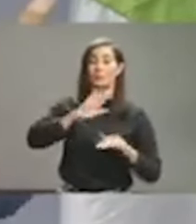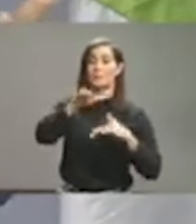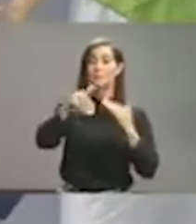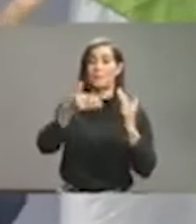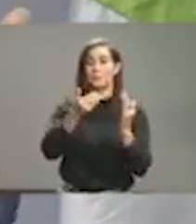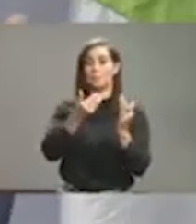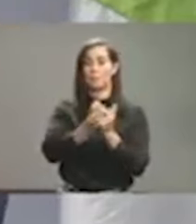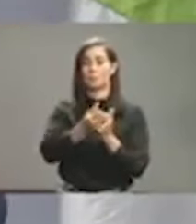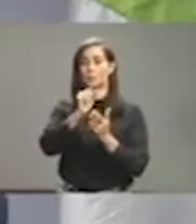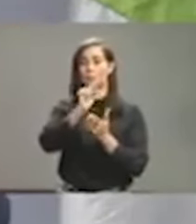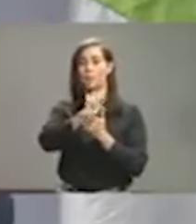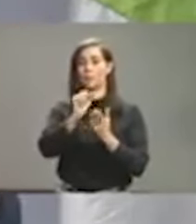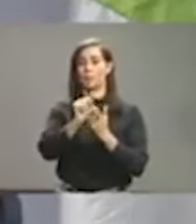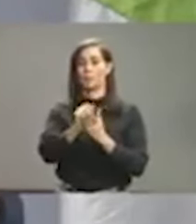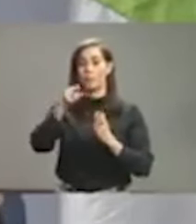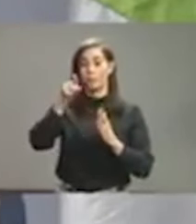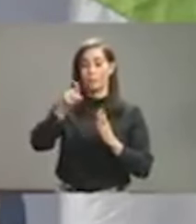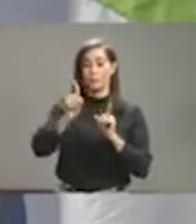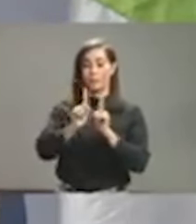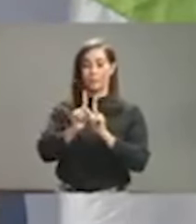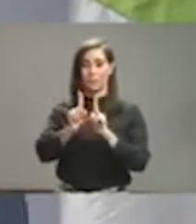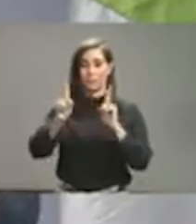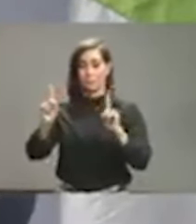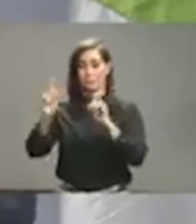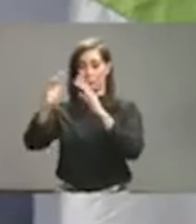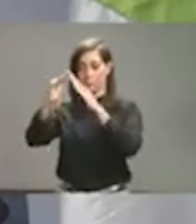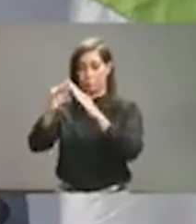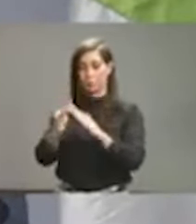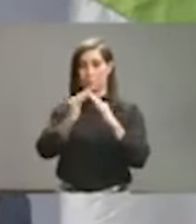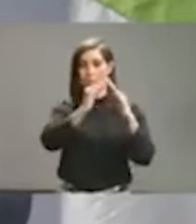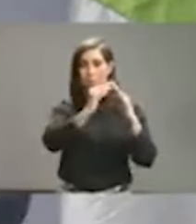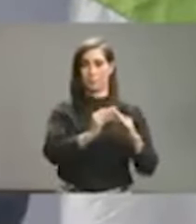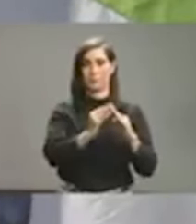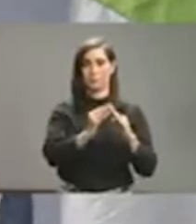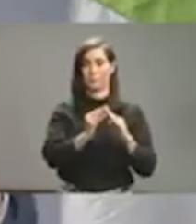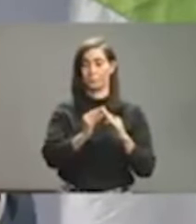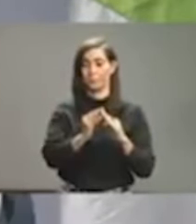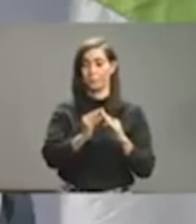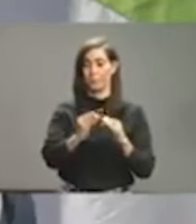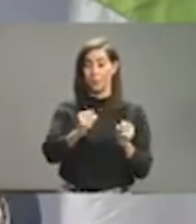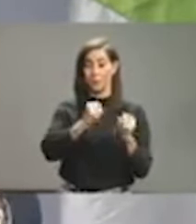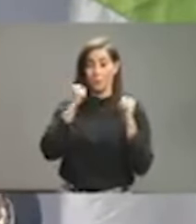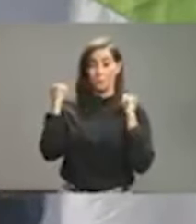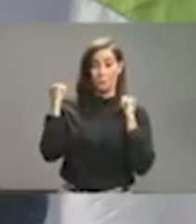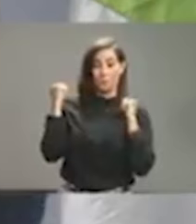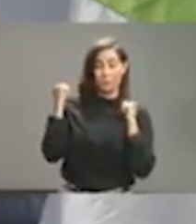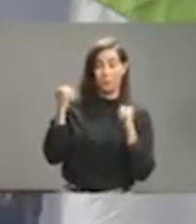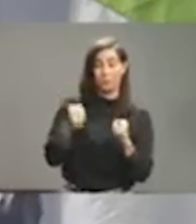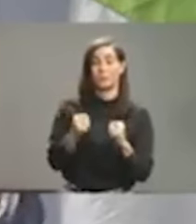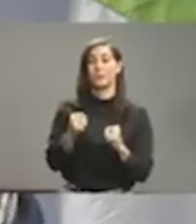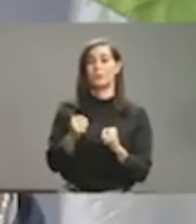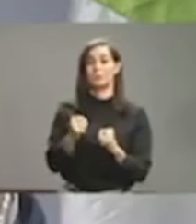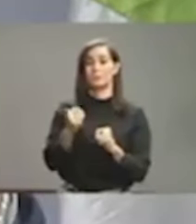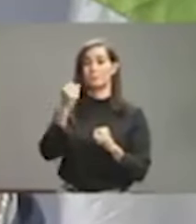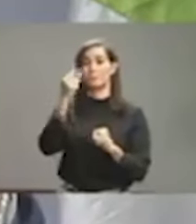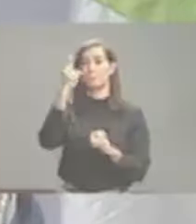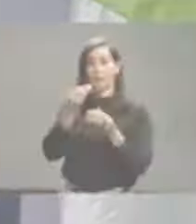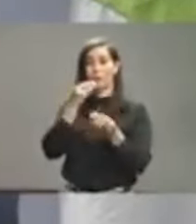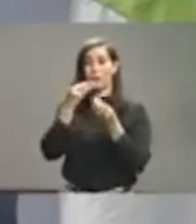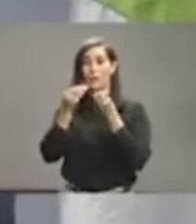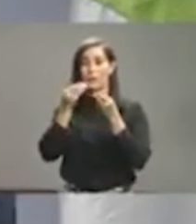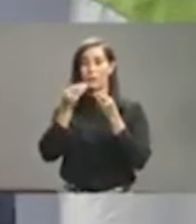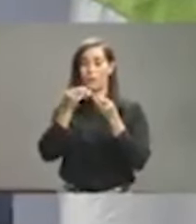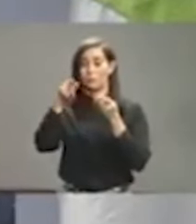para ese aislamiento intradomiciliario restrictivo fuerte durante al menos una semana.